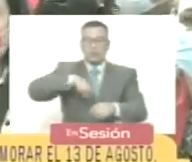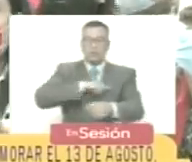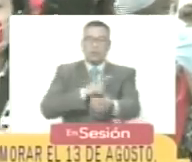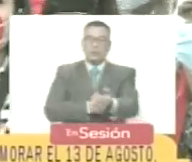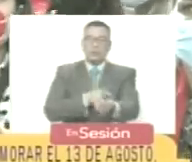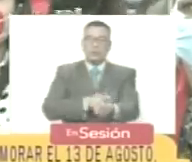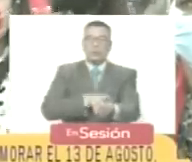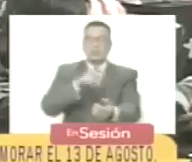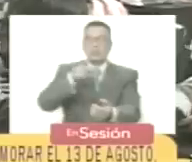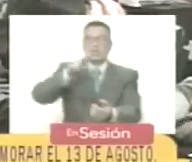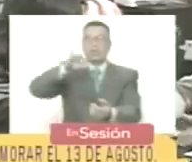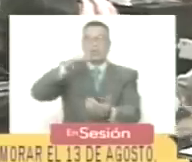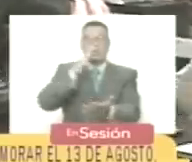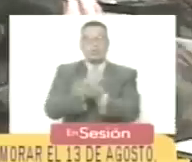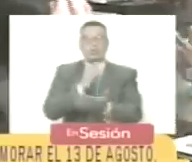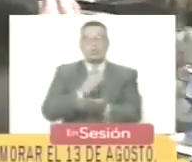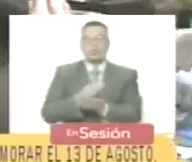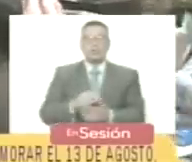viva por siempre.